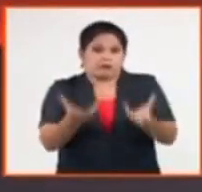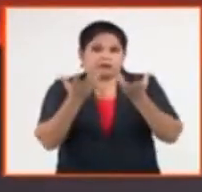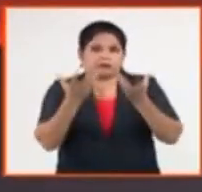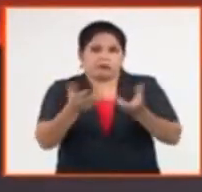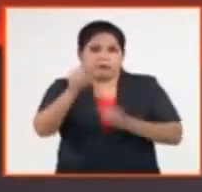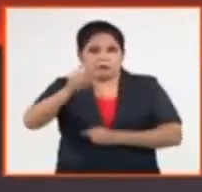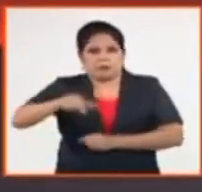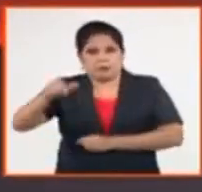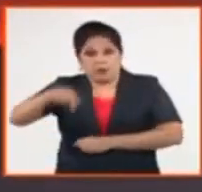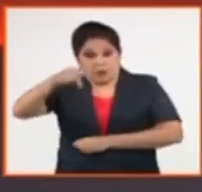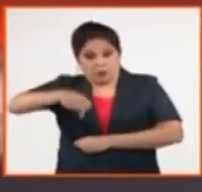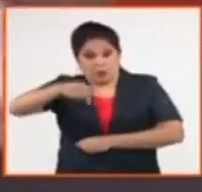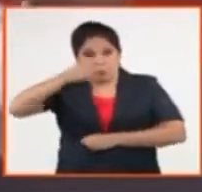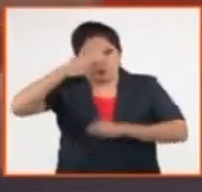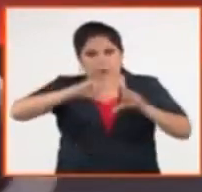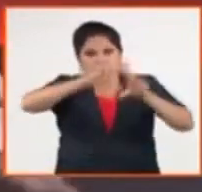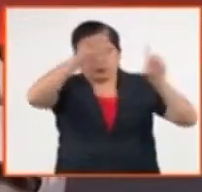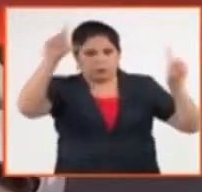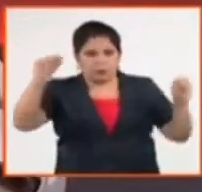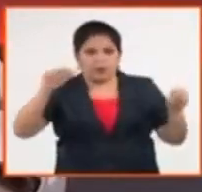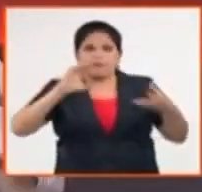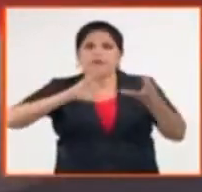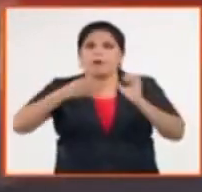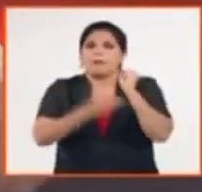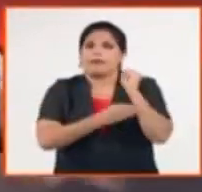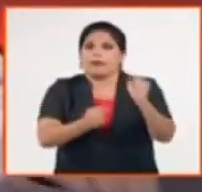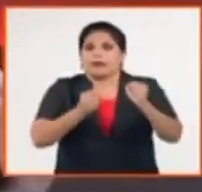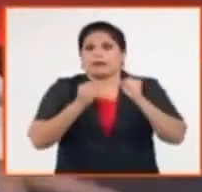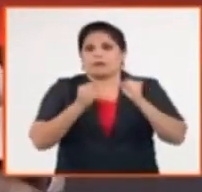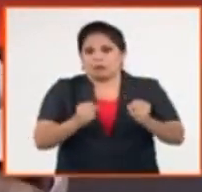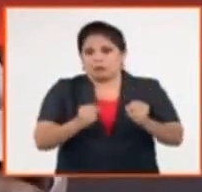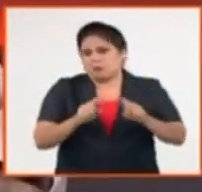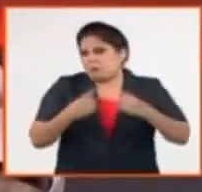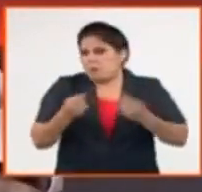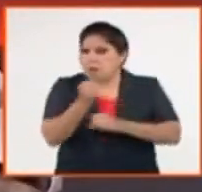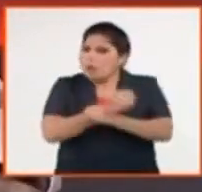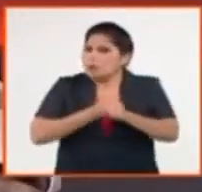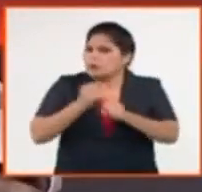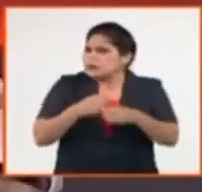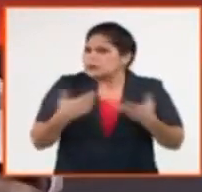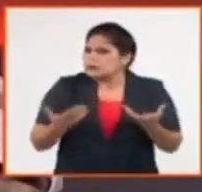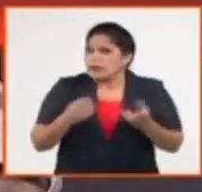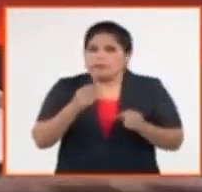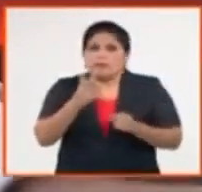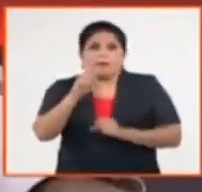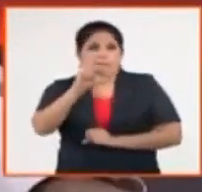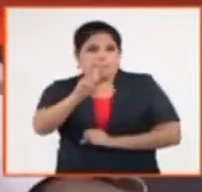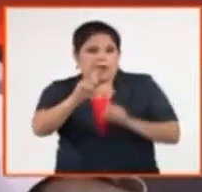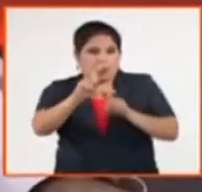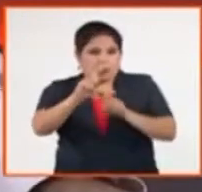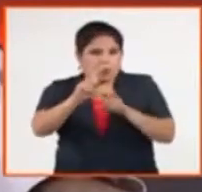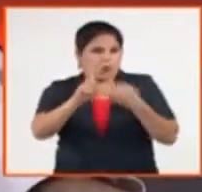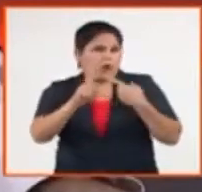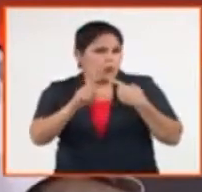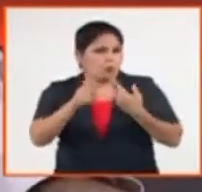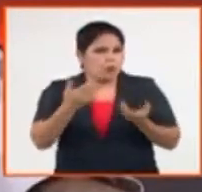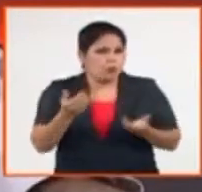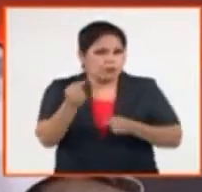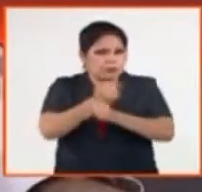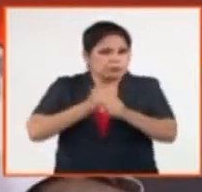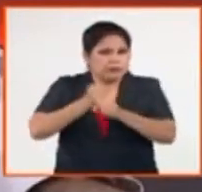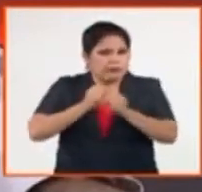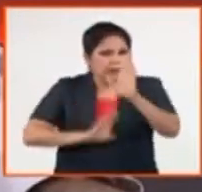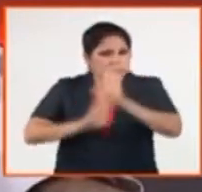bien, la estrategia de refuerzo tiene dos componentes. Cómo utilizar los candidatos vacunales aún en